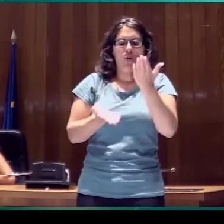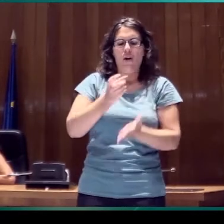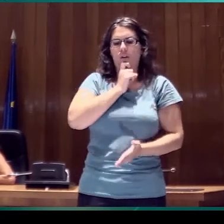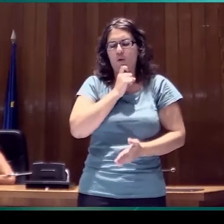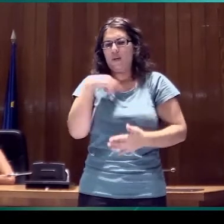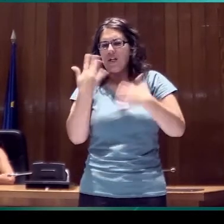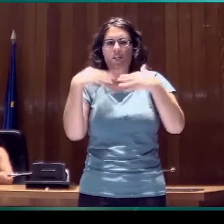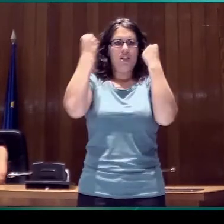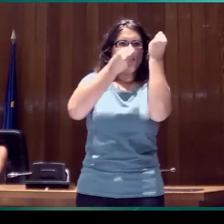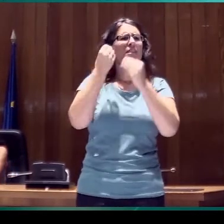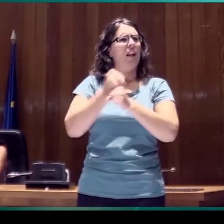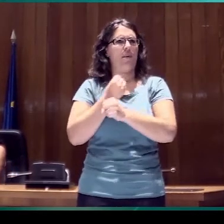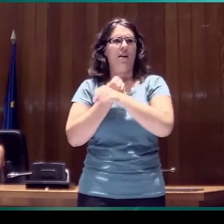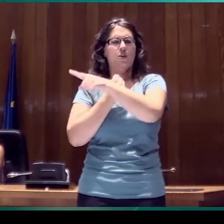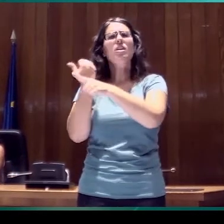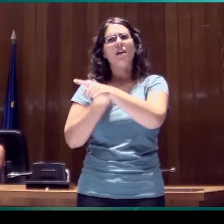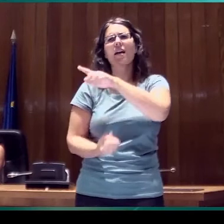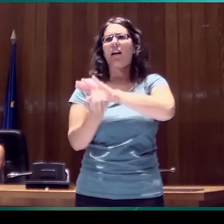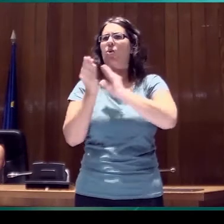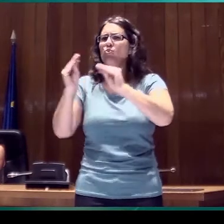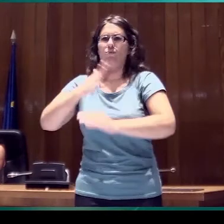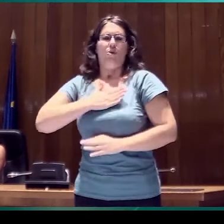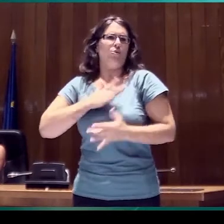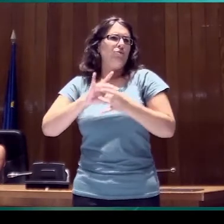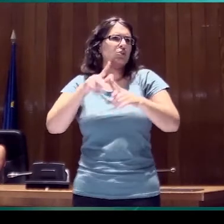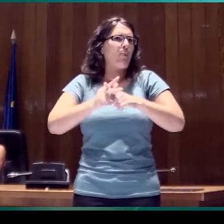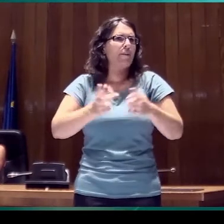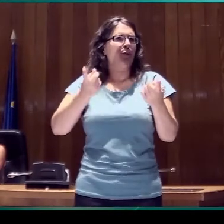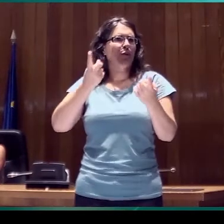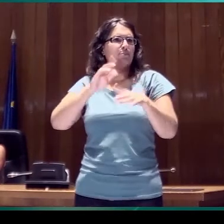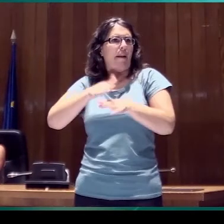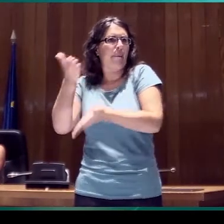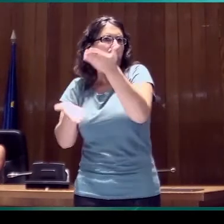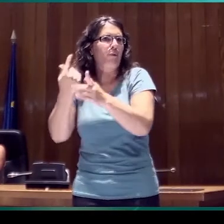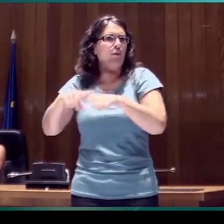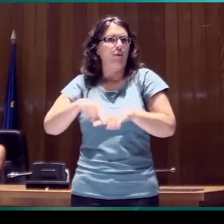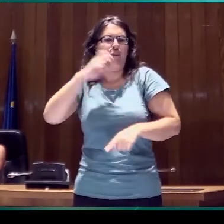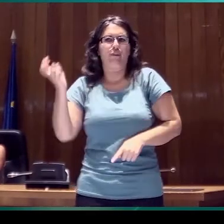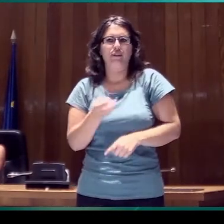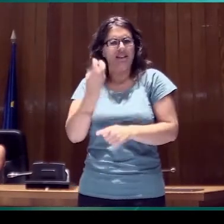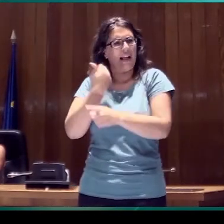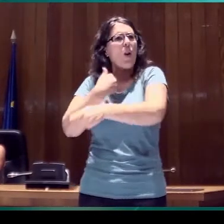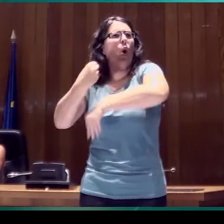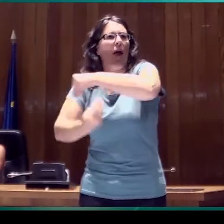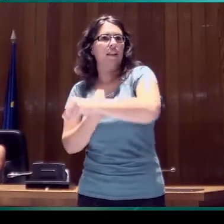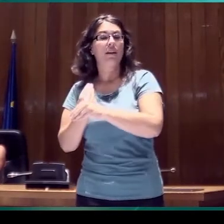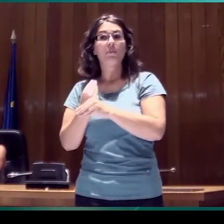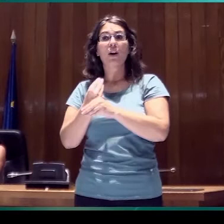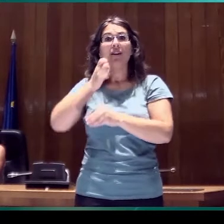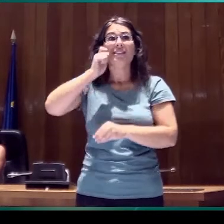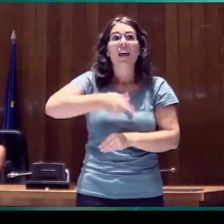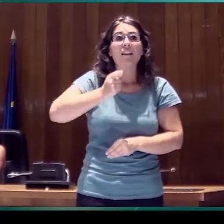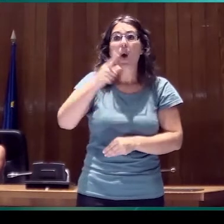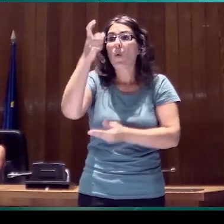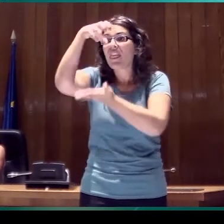en los centros educativos procedimientos e instrumentos de evaluación. Lo que pasa es que suelen quedar en el ámbito interno de esos centros.